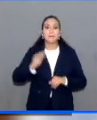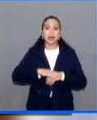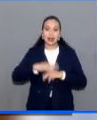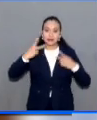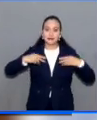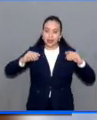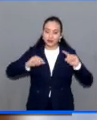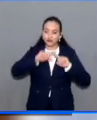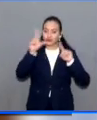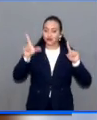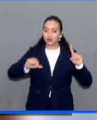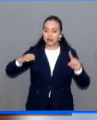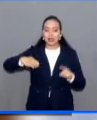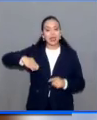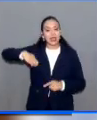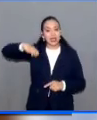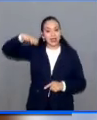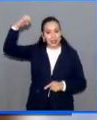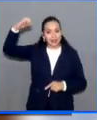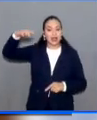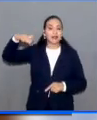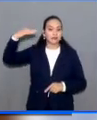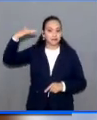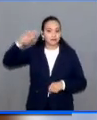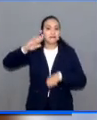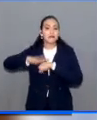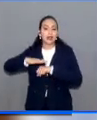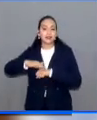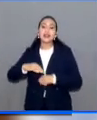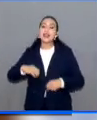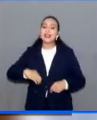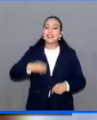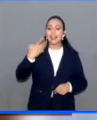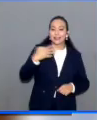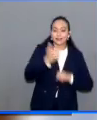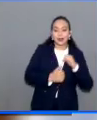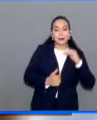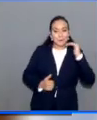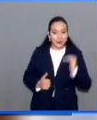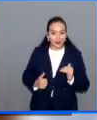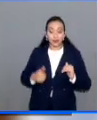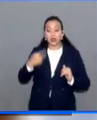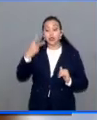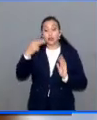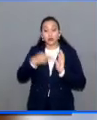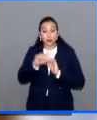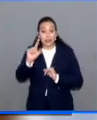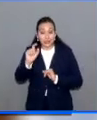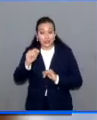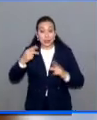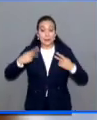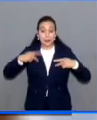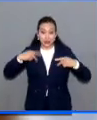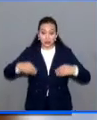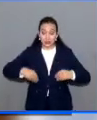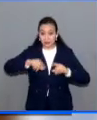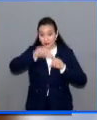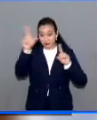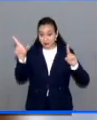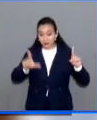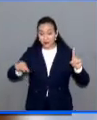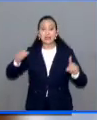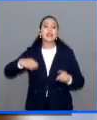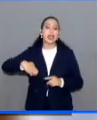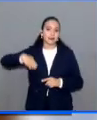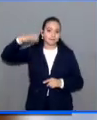mayores que menores de 14 años. Hacia 2070, una tercera parte de la población será adulta mayor.